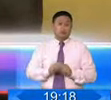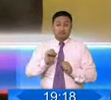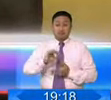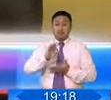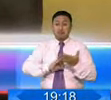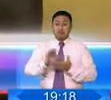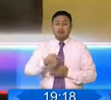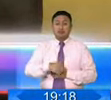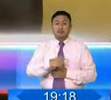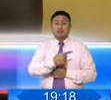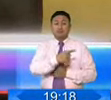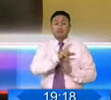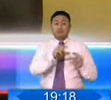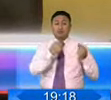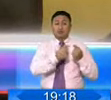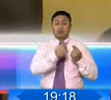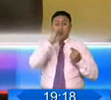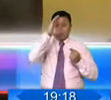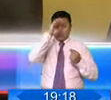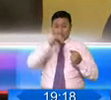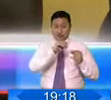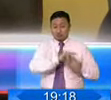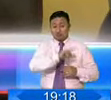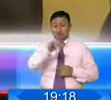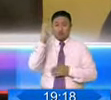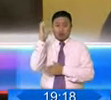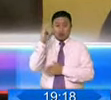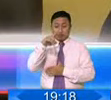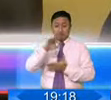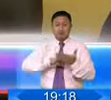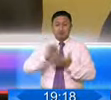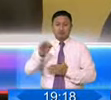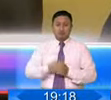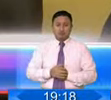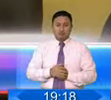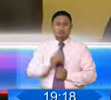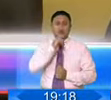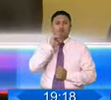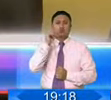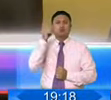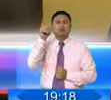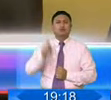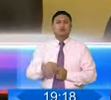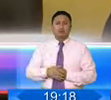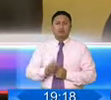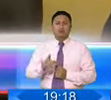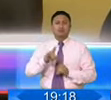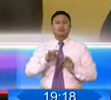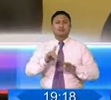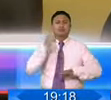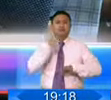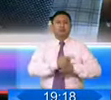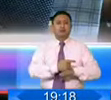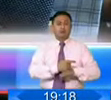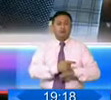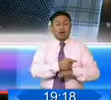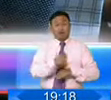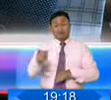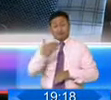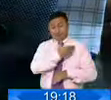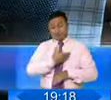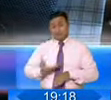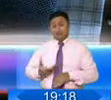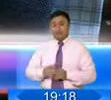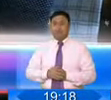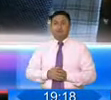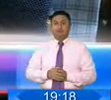viáticos de los agentes de inteligencia que viajaron a Colombia. ¿Quién es la única persona que le podía ordenar a la secretaria al presidente? En agosto de